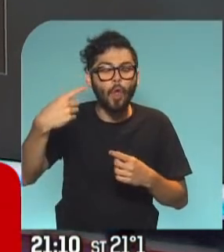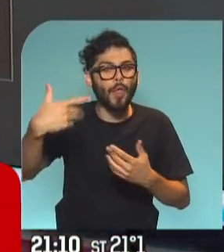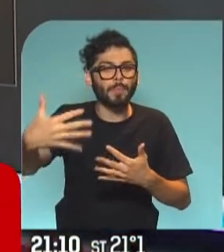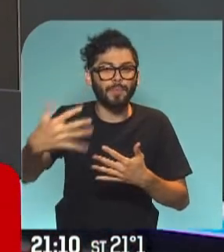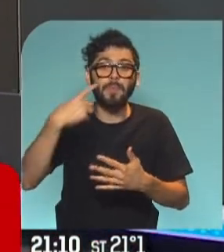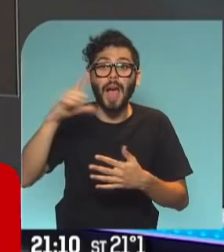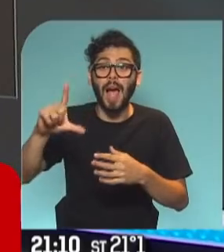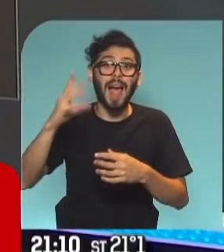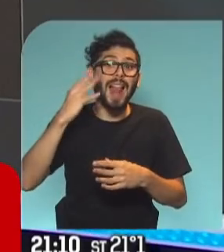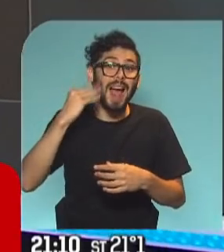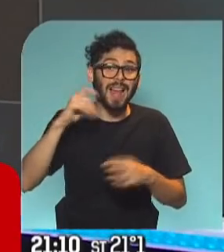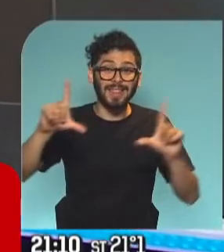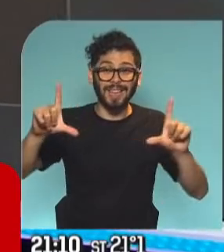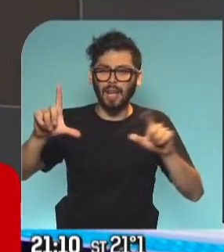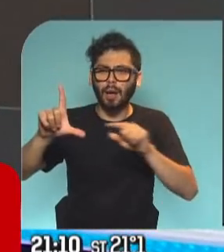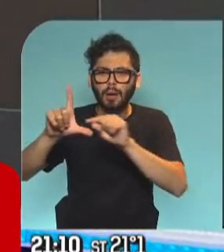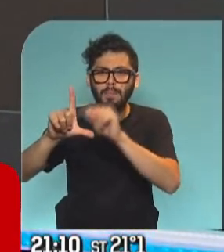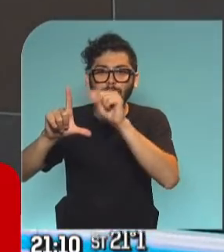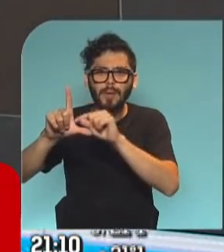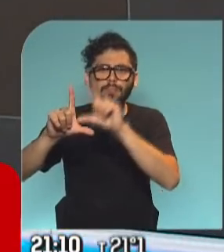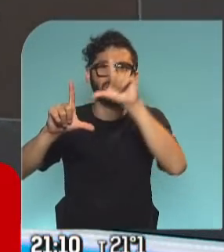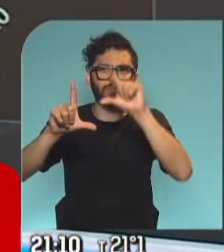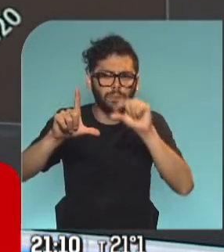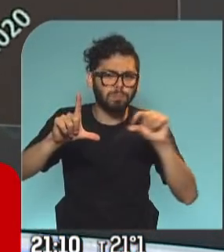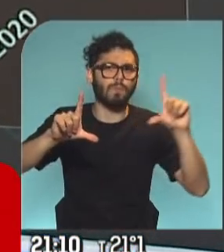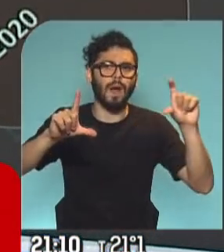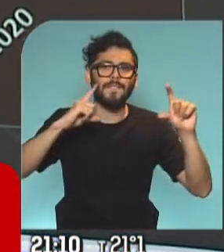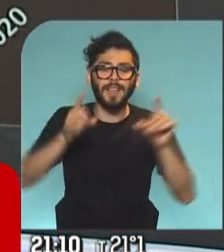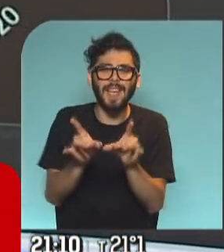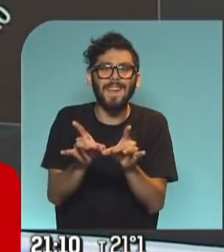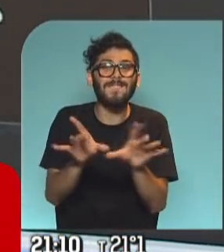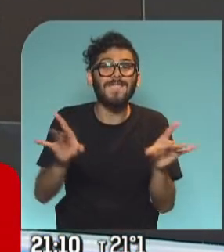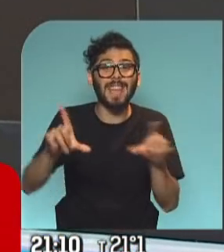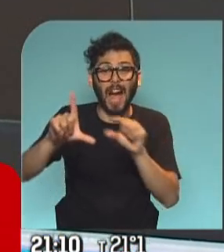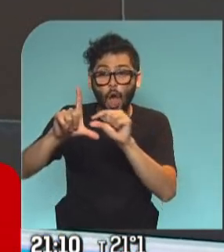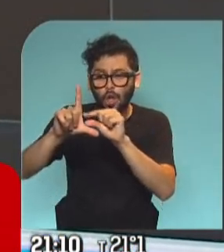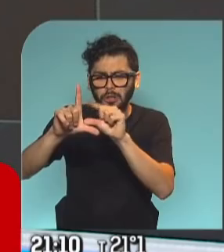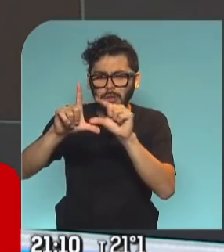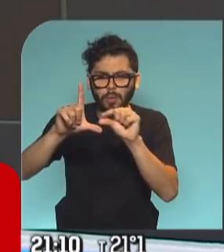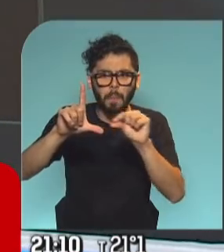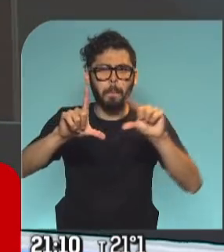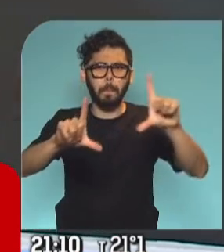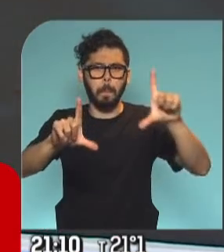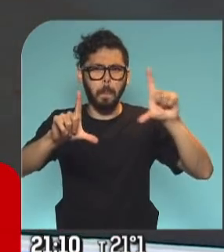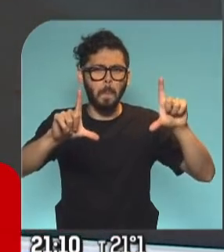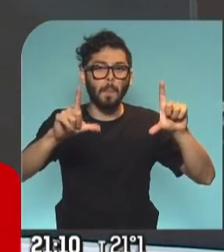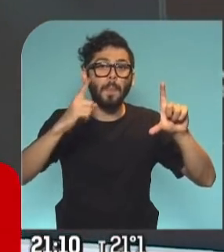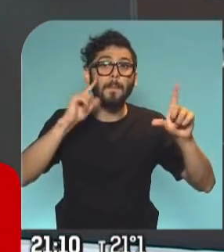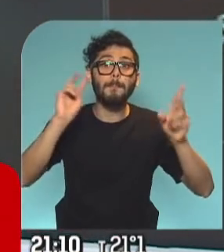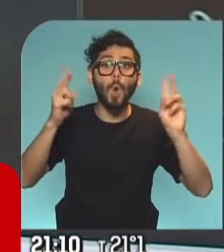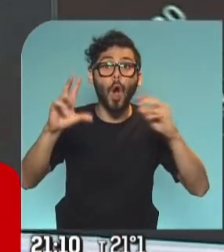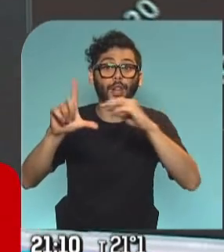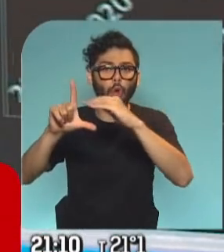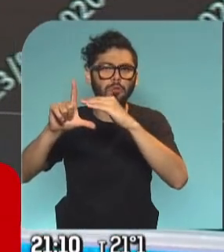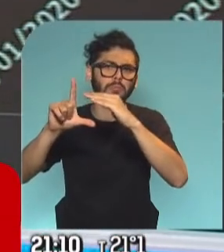segunda ola. Mire la diferencia de infectados y la similitud de los fallecidos. Cuando uno encuentre